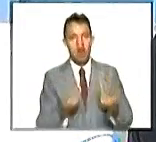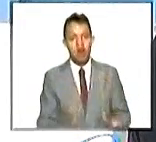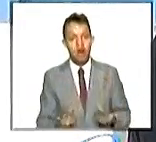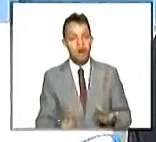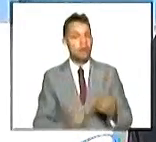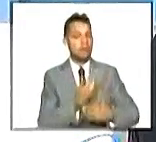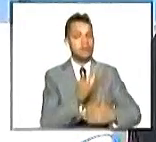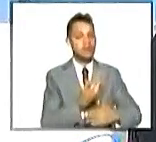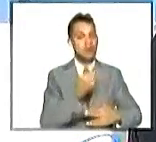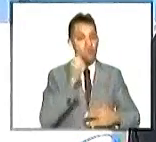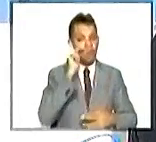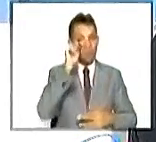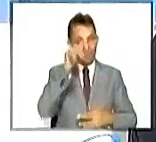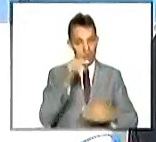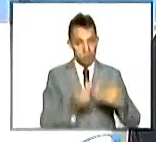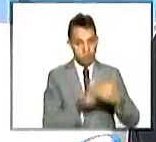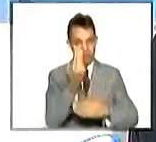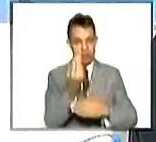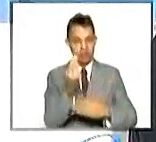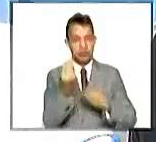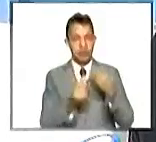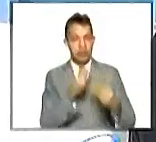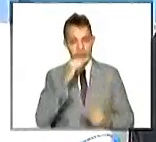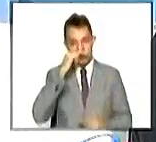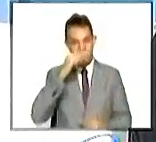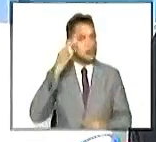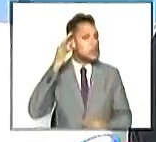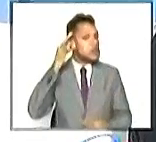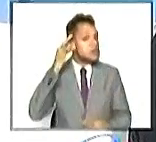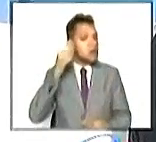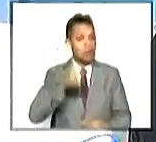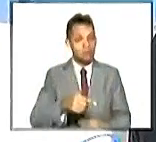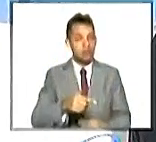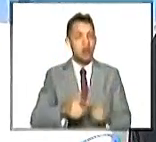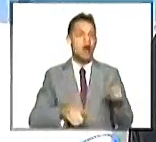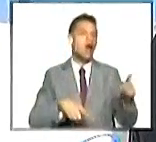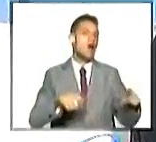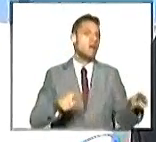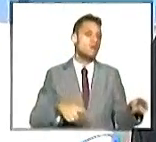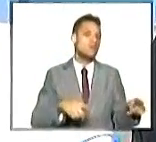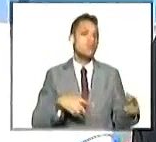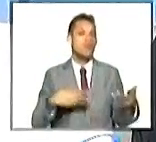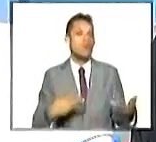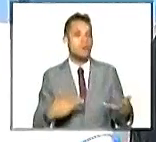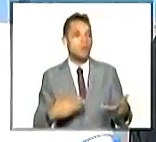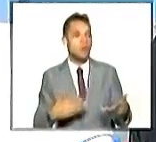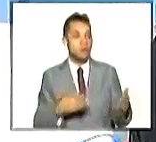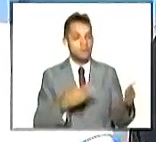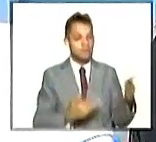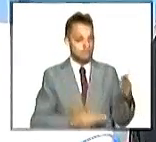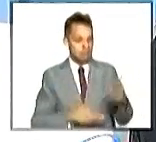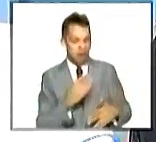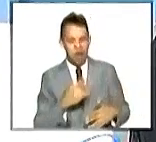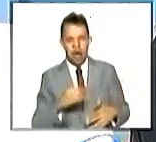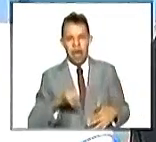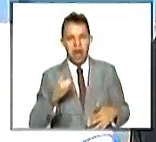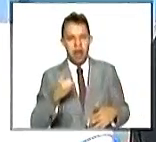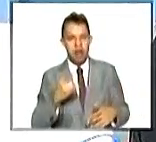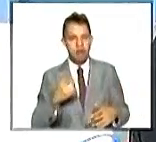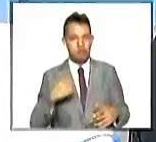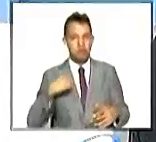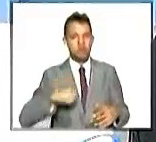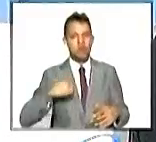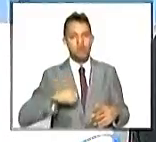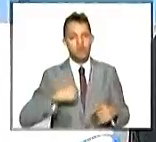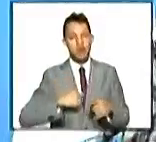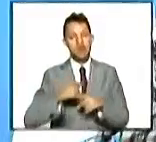bien importante con las niñas que han estado en procesos de trata de